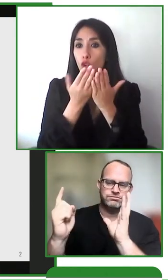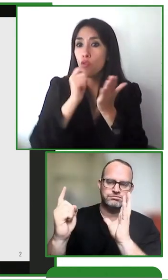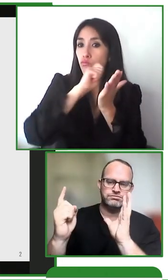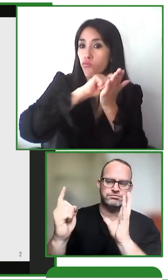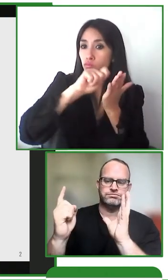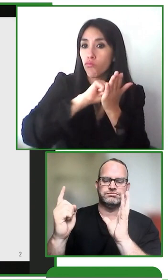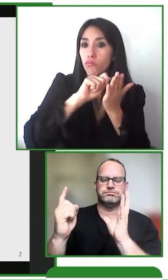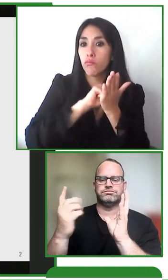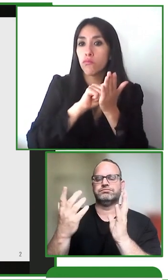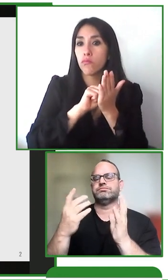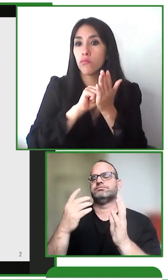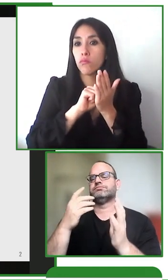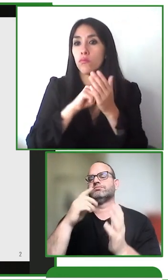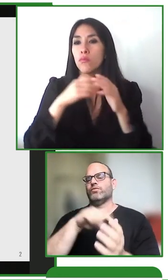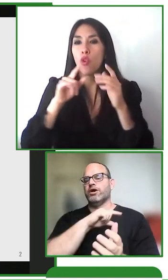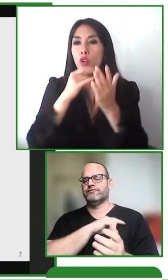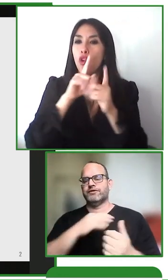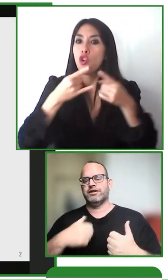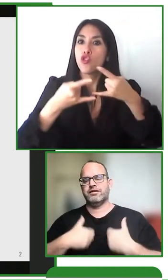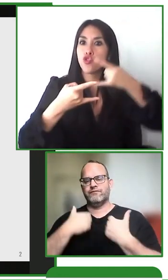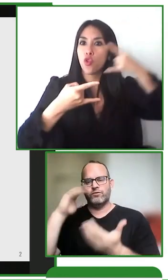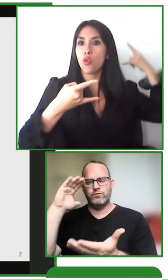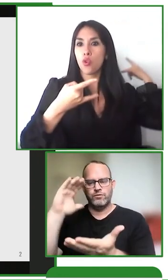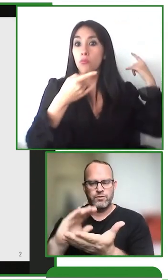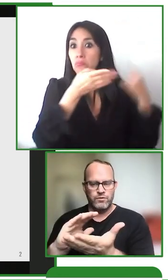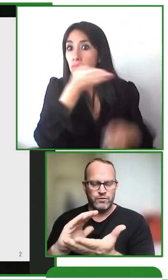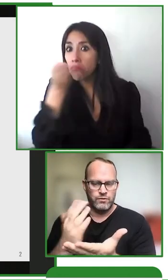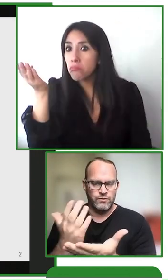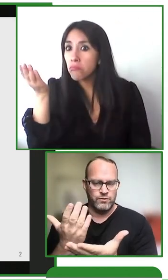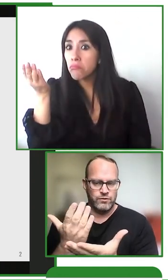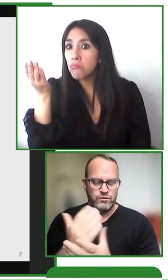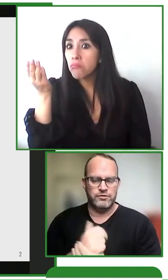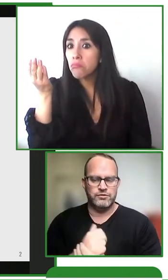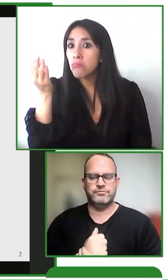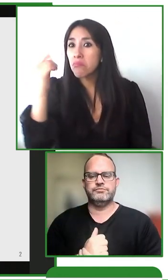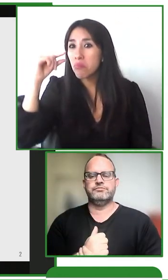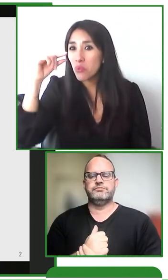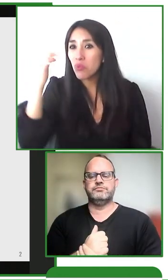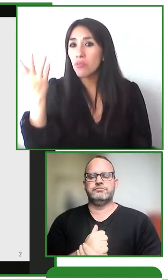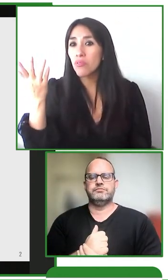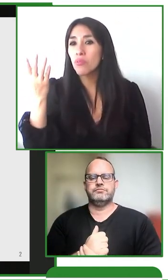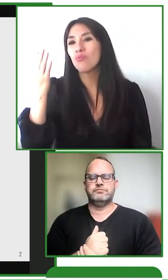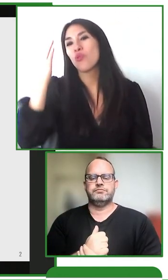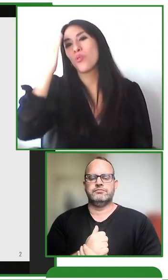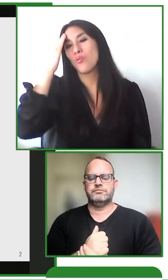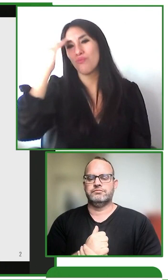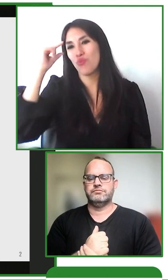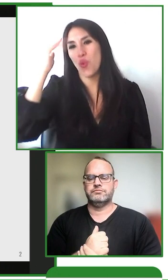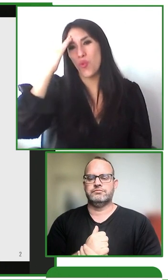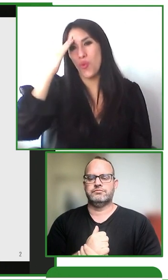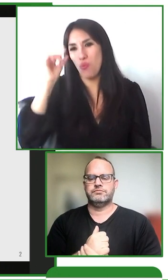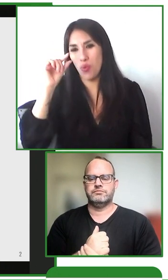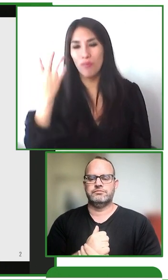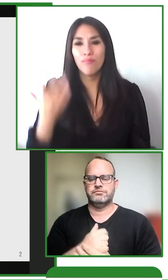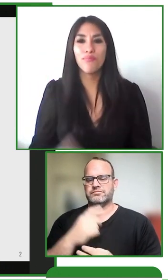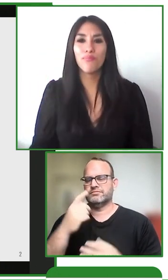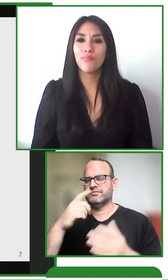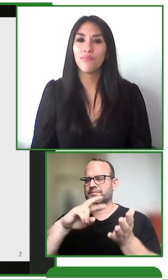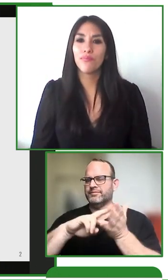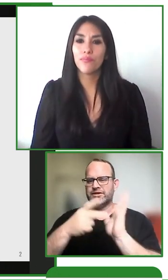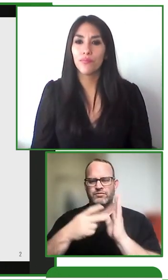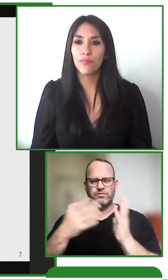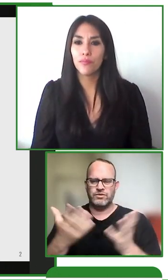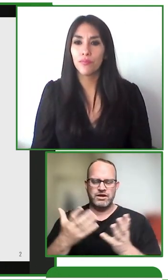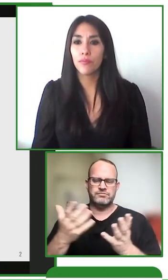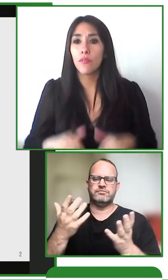tienen bajas tasas de conocimiento o de lo que quiere decir que se